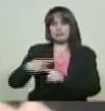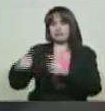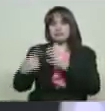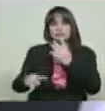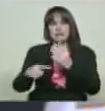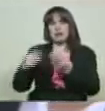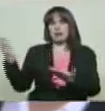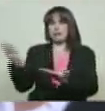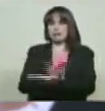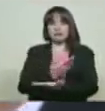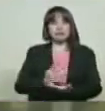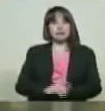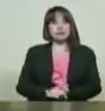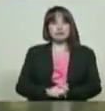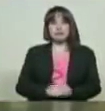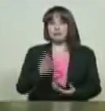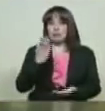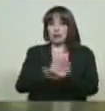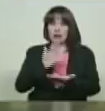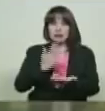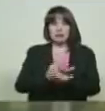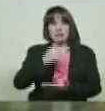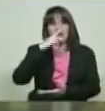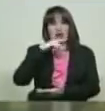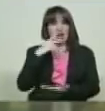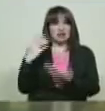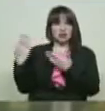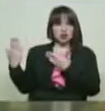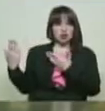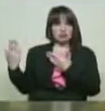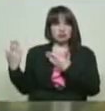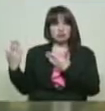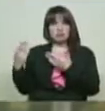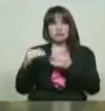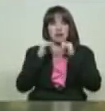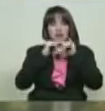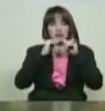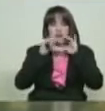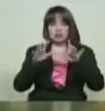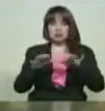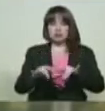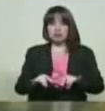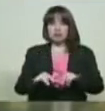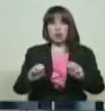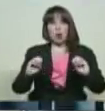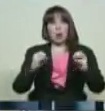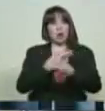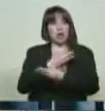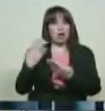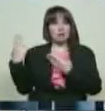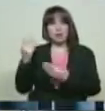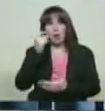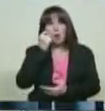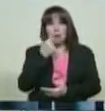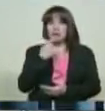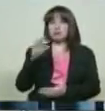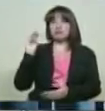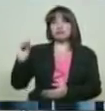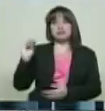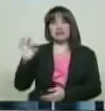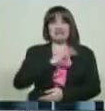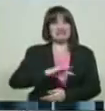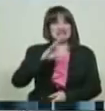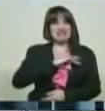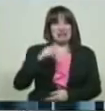recientes irrespetuosas y amenazantes declaraciones del secretario general de la OEA, Luis Almagro. A ese señor ni